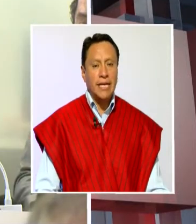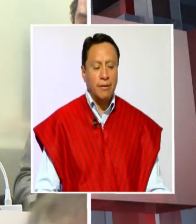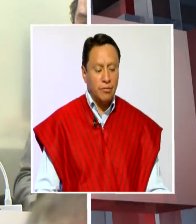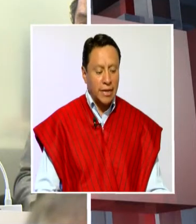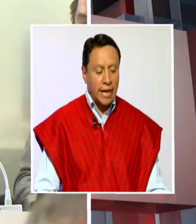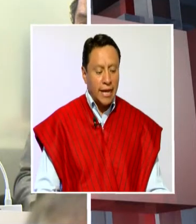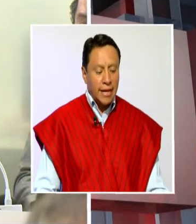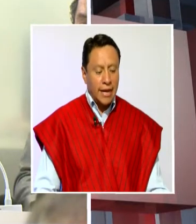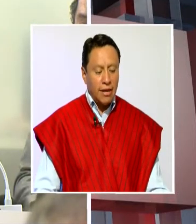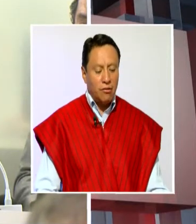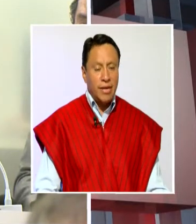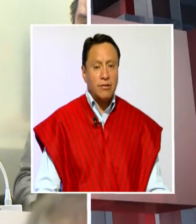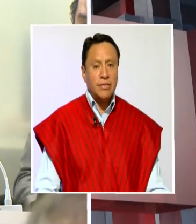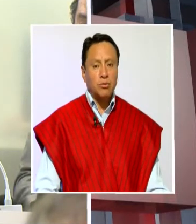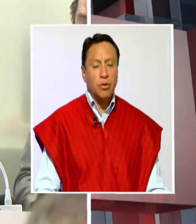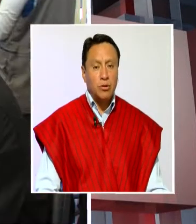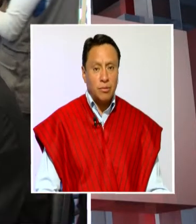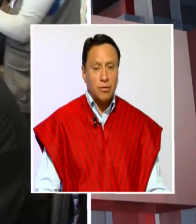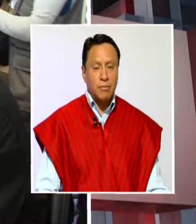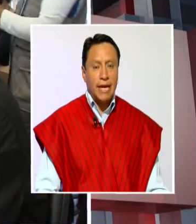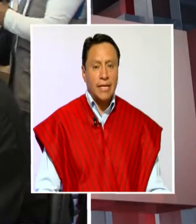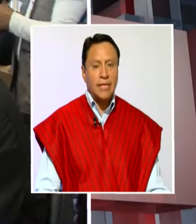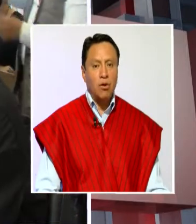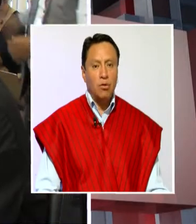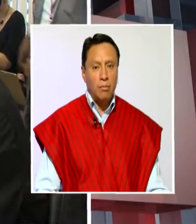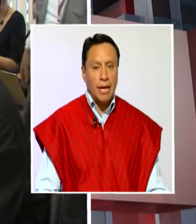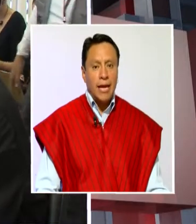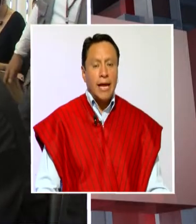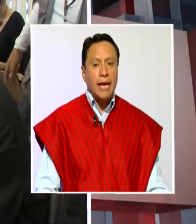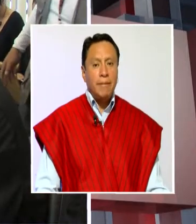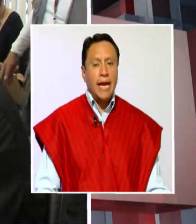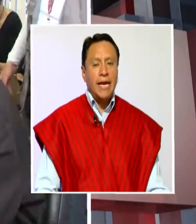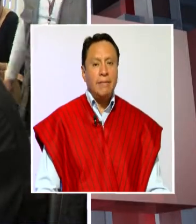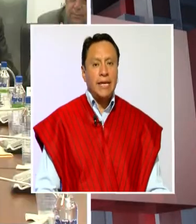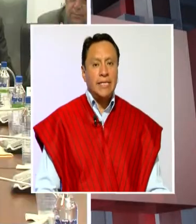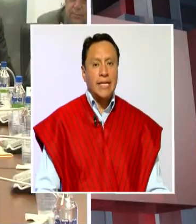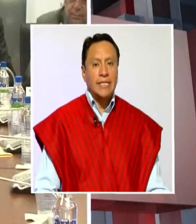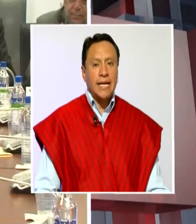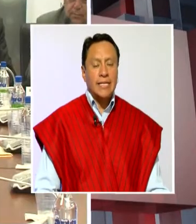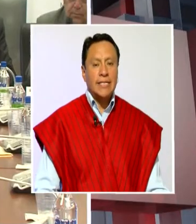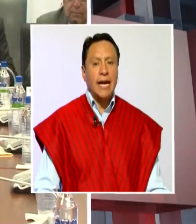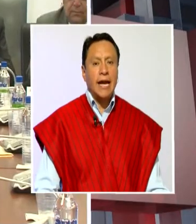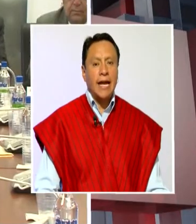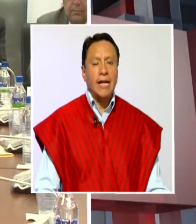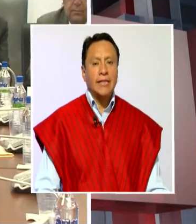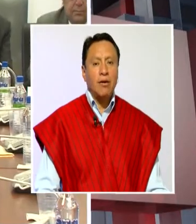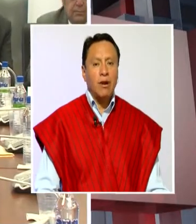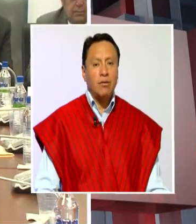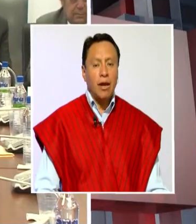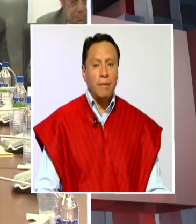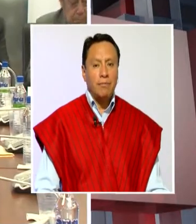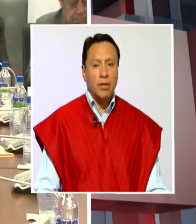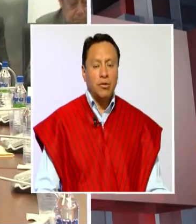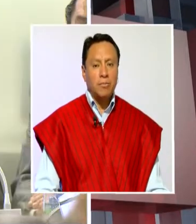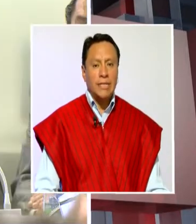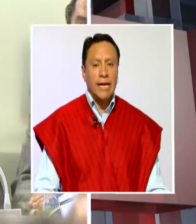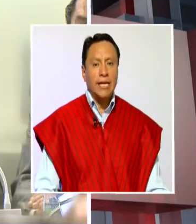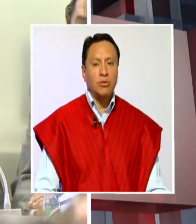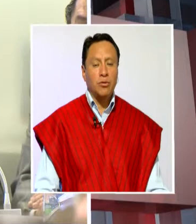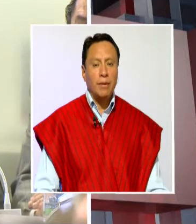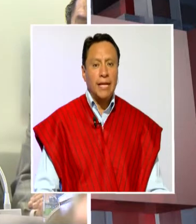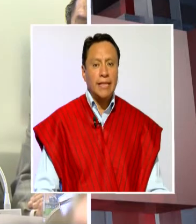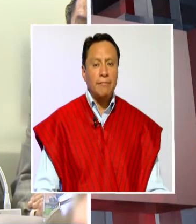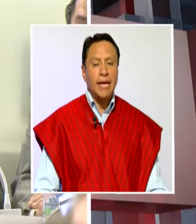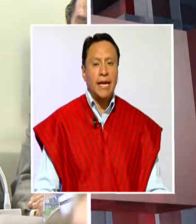Kai Manchayamurka, Kai Gobiernos Autónomos Mingarishka Okuman. Kai Pika Ima China Yakashna, Kai Antawa Kunapi Purikushpa